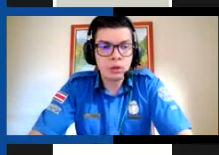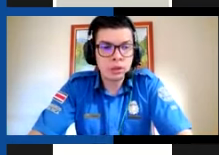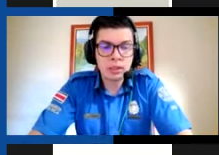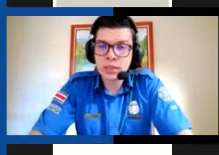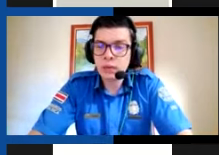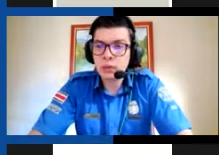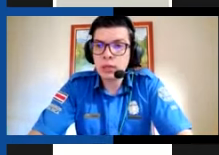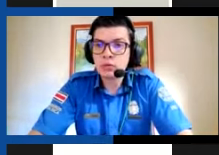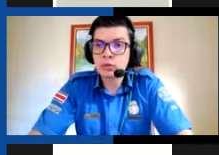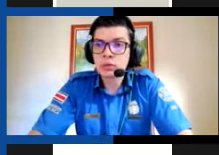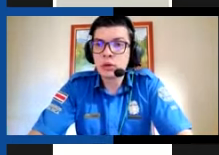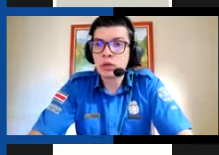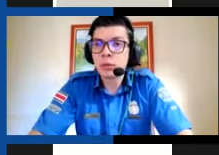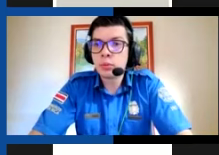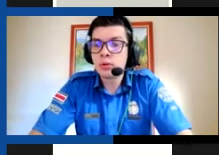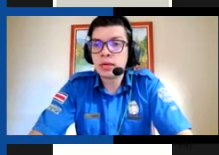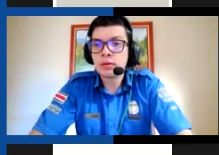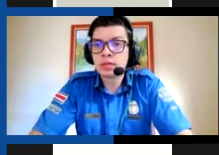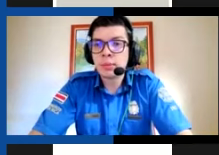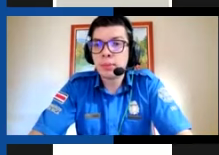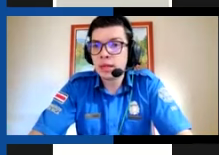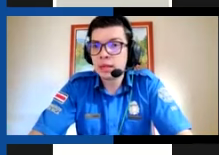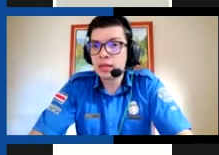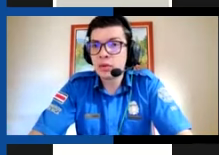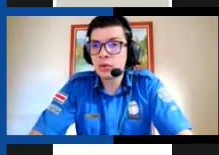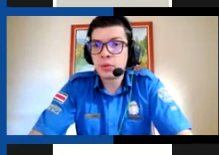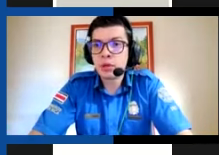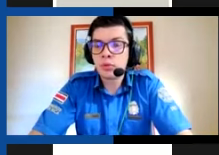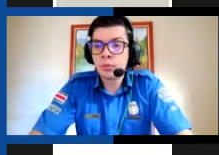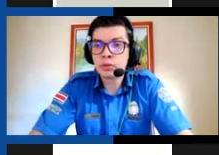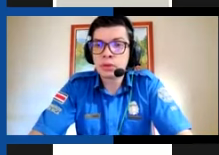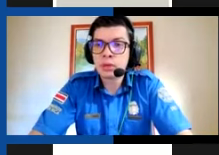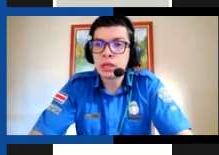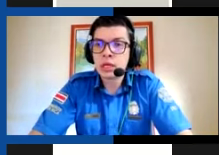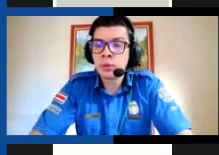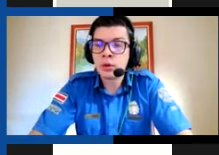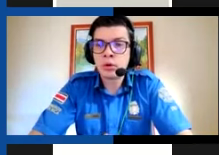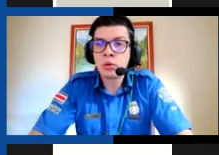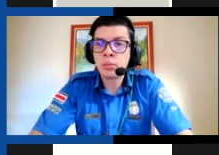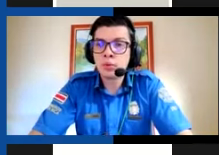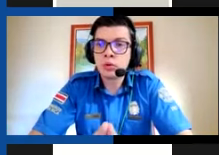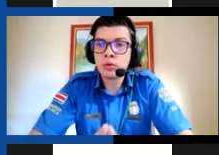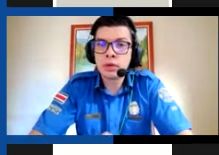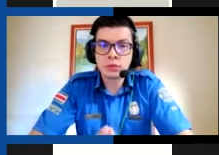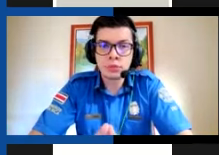y otra serie de videos se encuentran publicados en la página del Cuerpo de Bomberos,